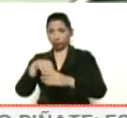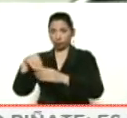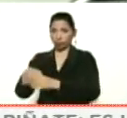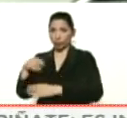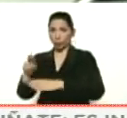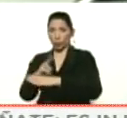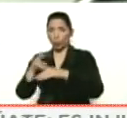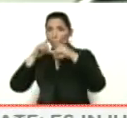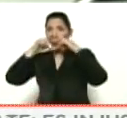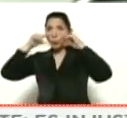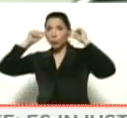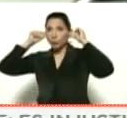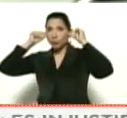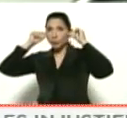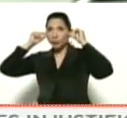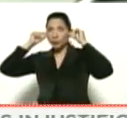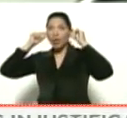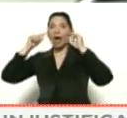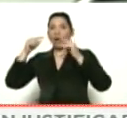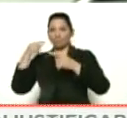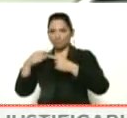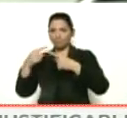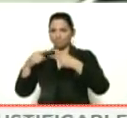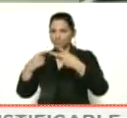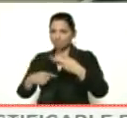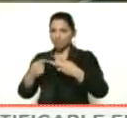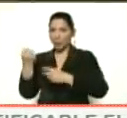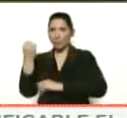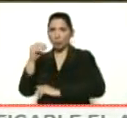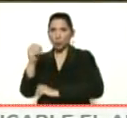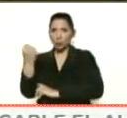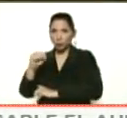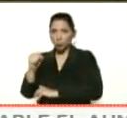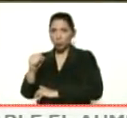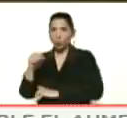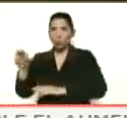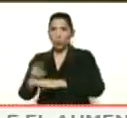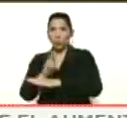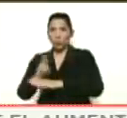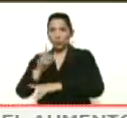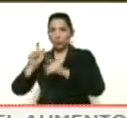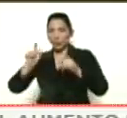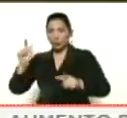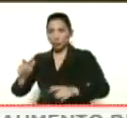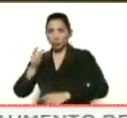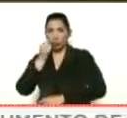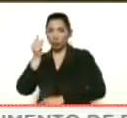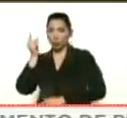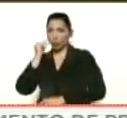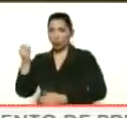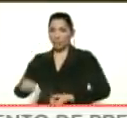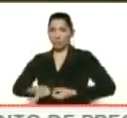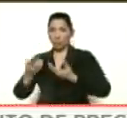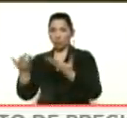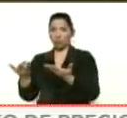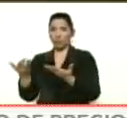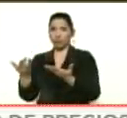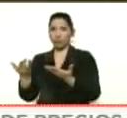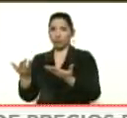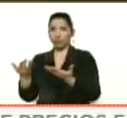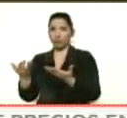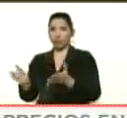decir, las herramientas terapéuticas que utiliza el ciudadano y la ciudadana, han dado